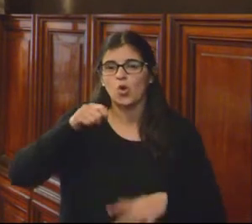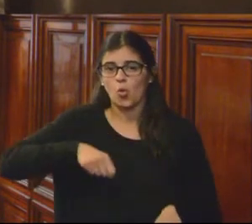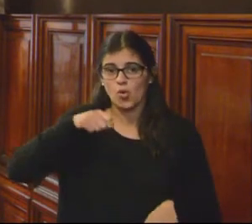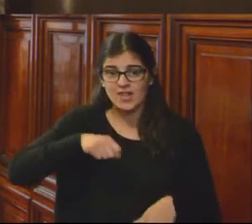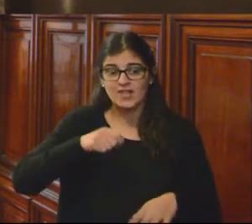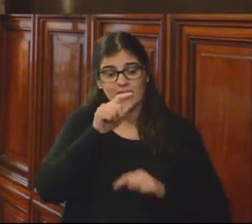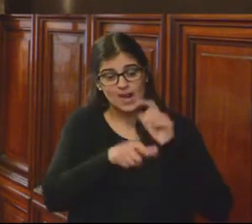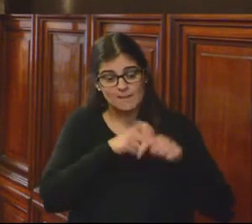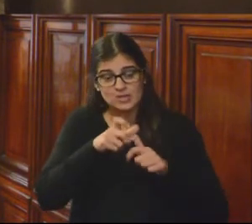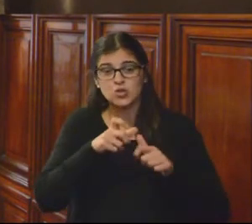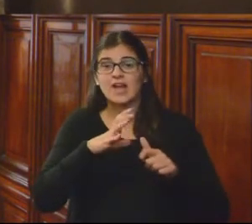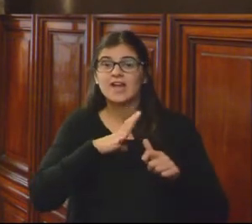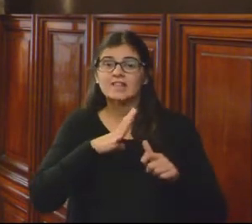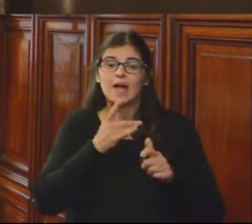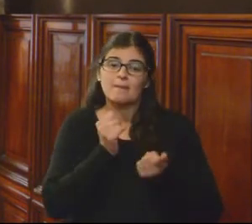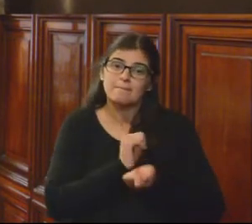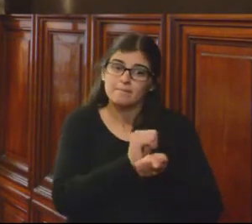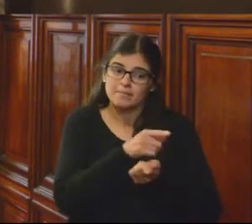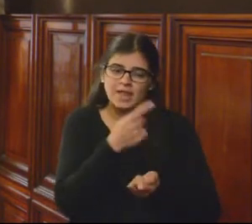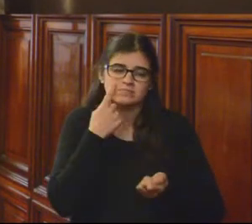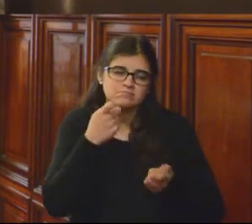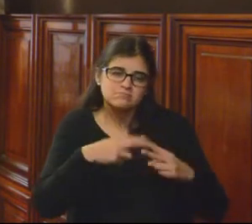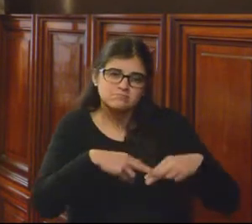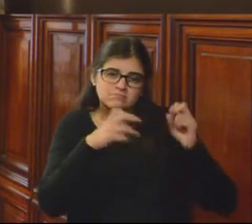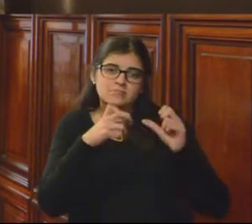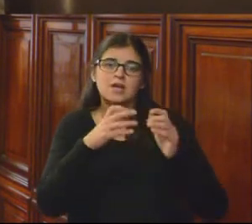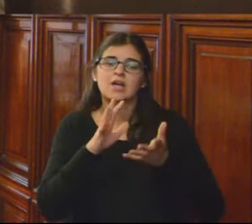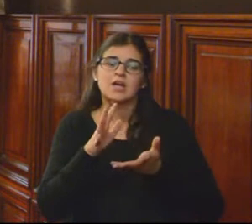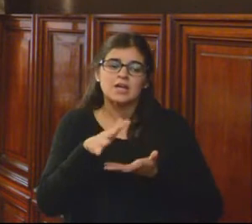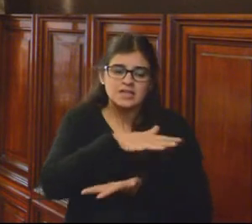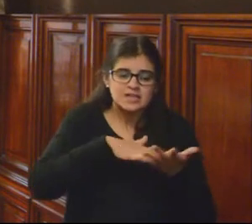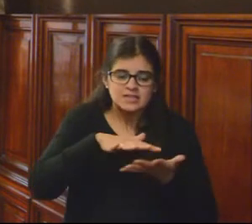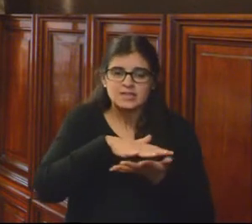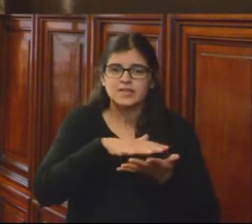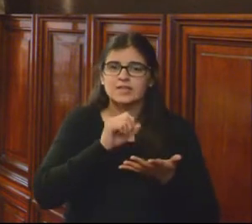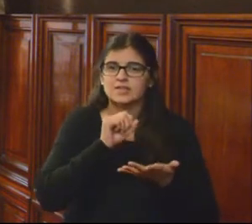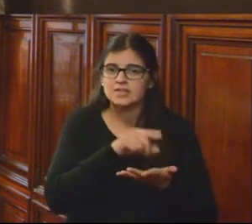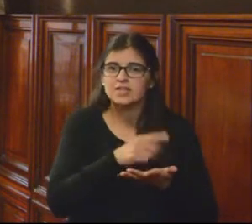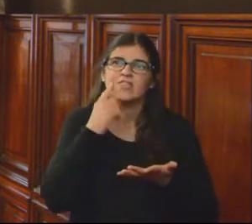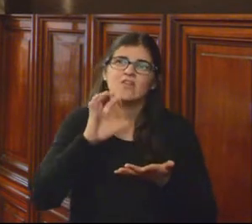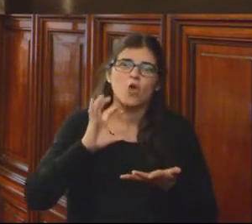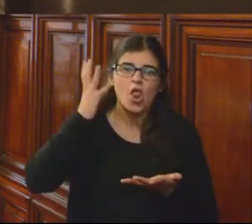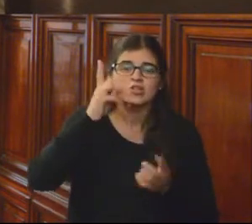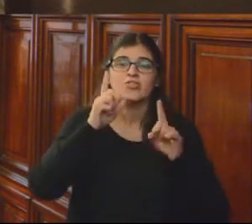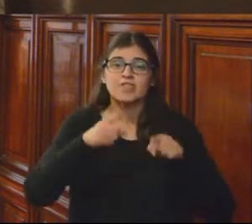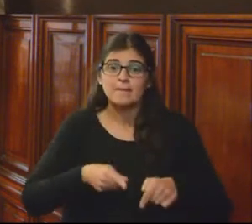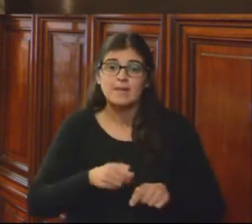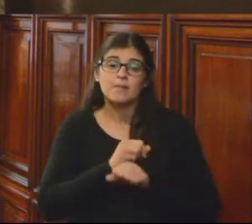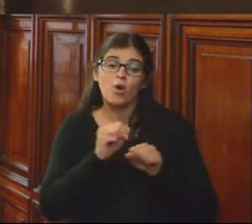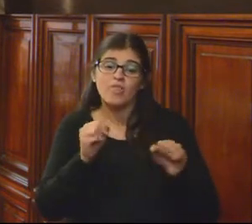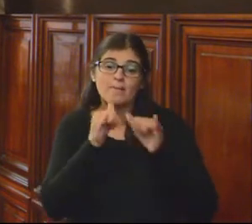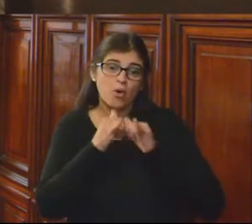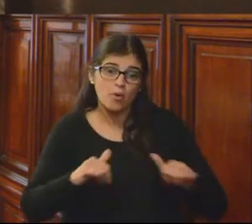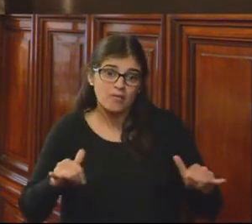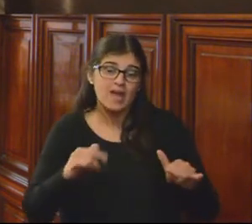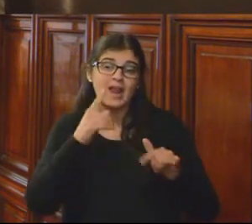de las personas que se encuentran privadas de libertad en el marco de todos esos hechos de violencia, e incluso de poder promover